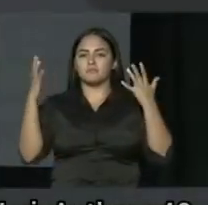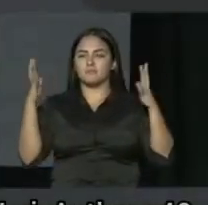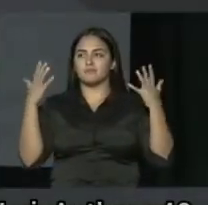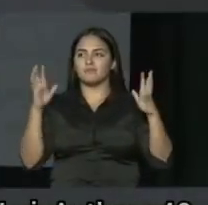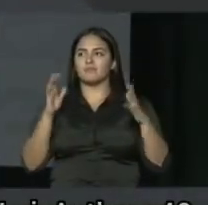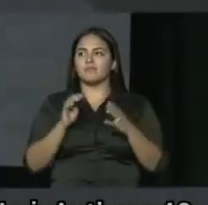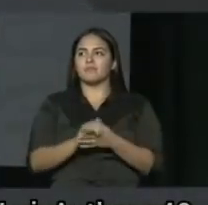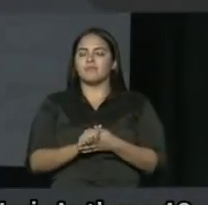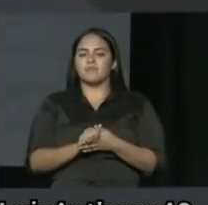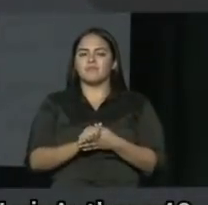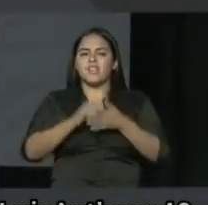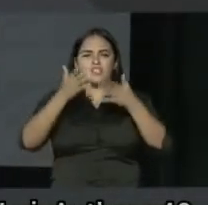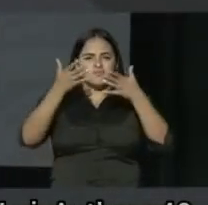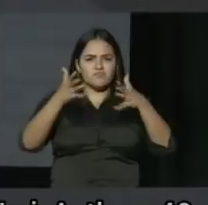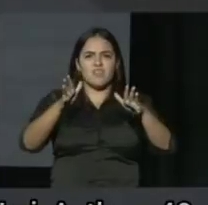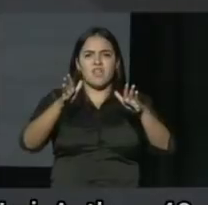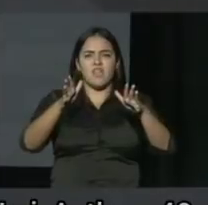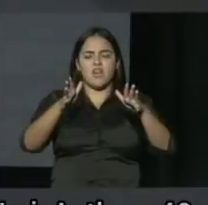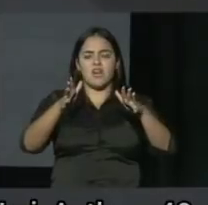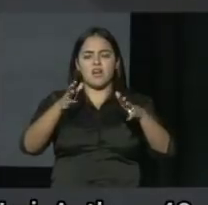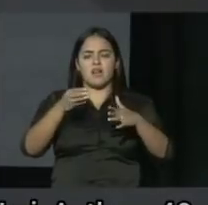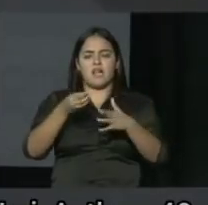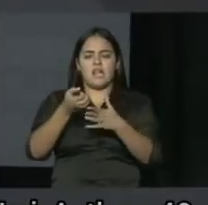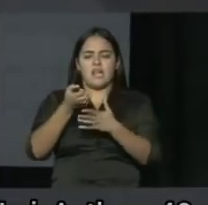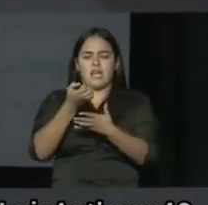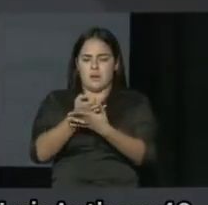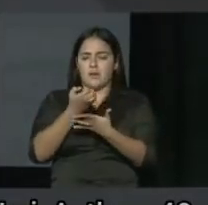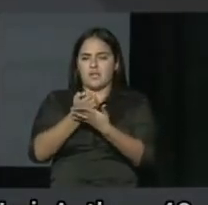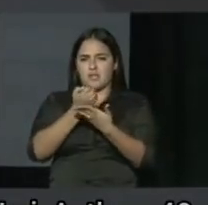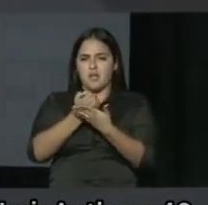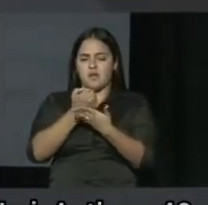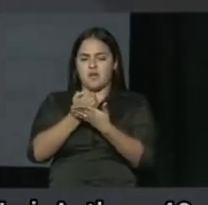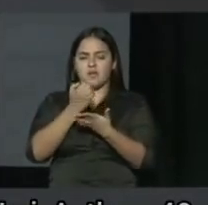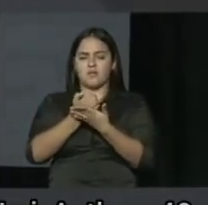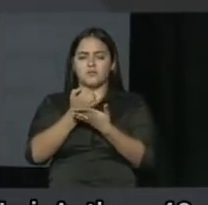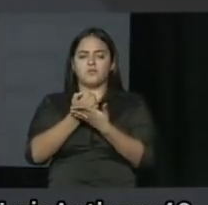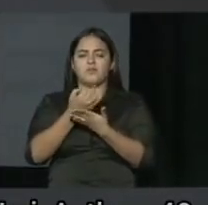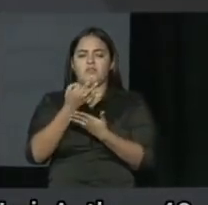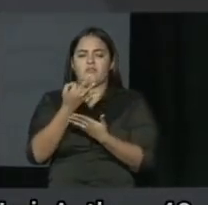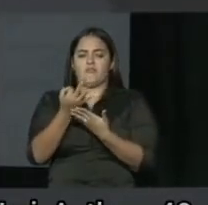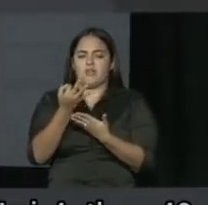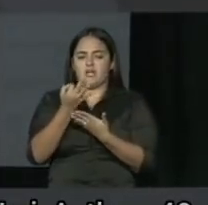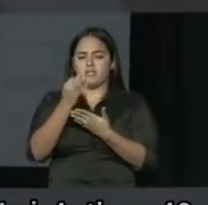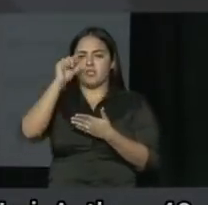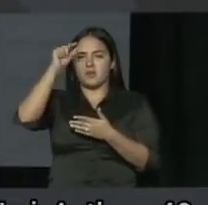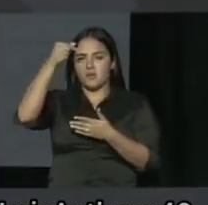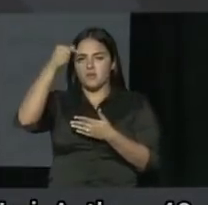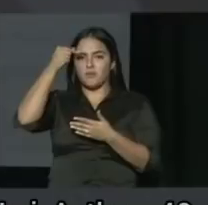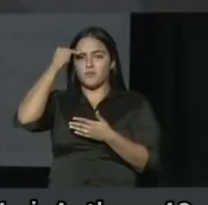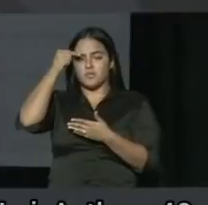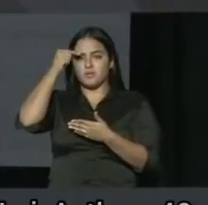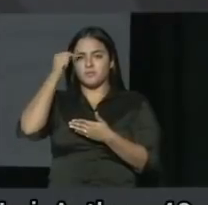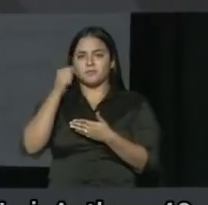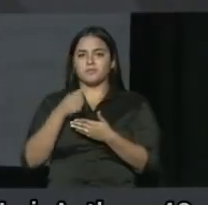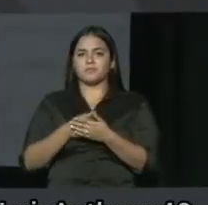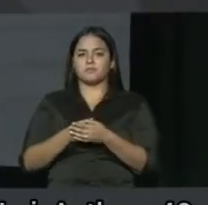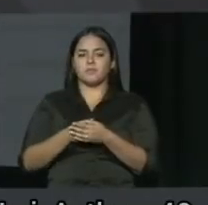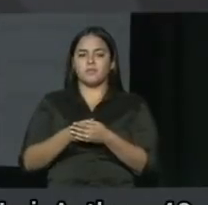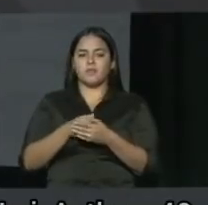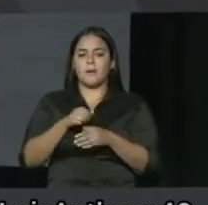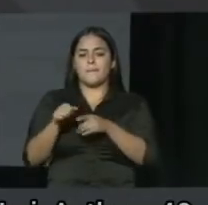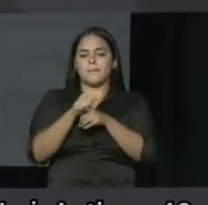Acabemos de poner al día los estados financieros del gobierno, instituyamos las mejores prácticas de contabilidad